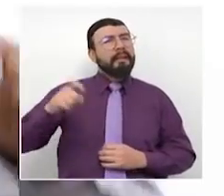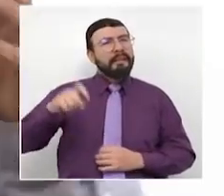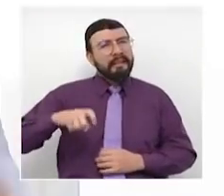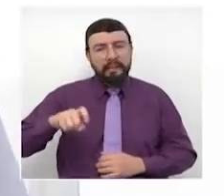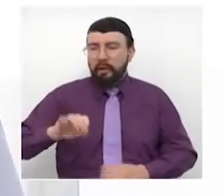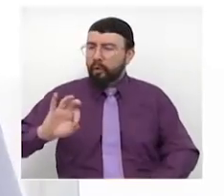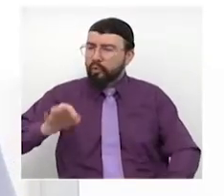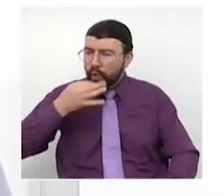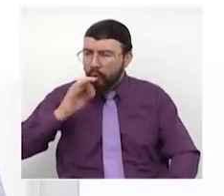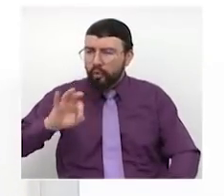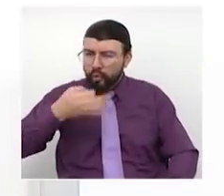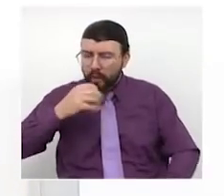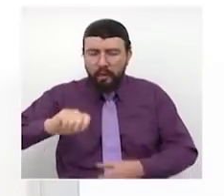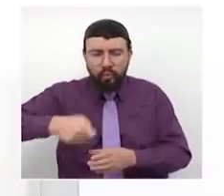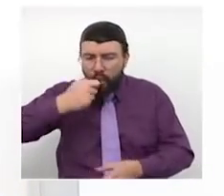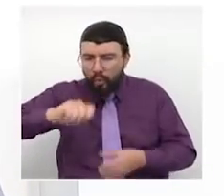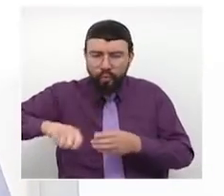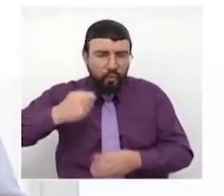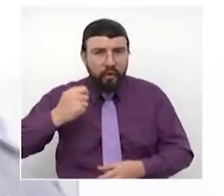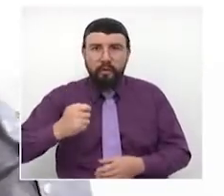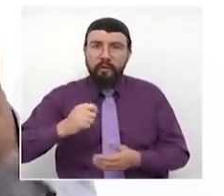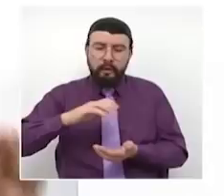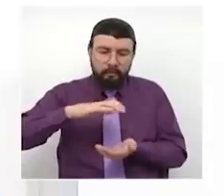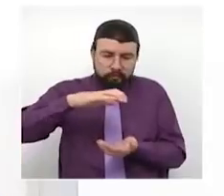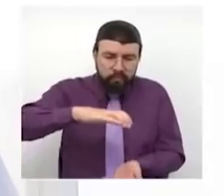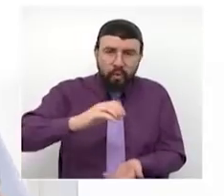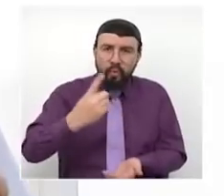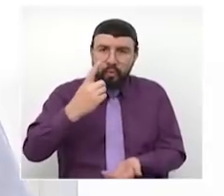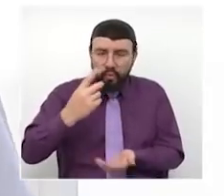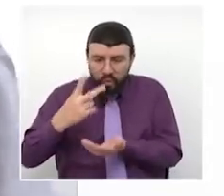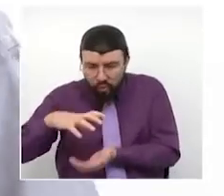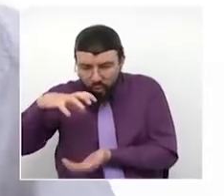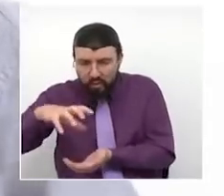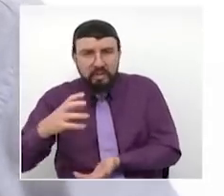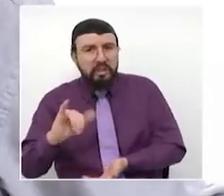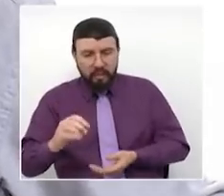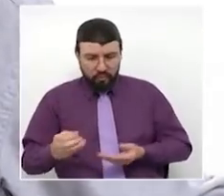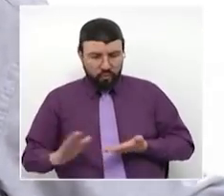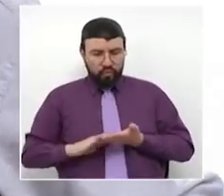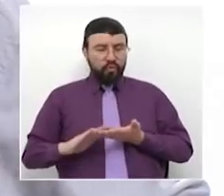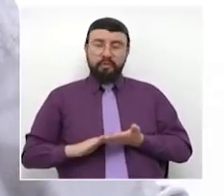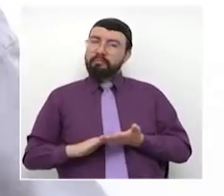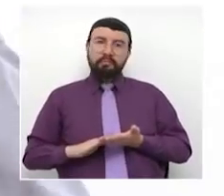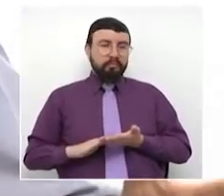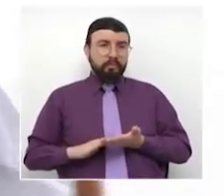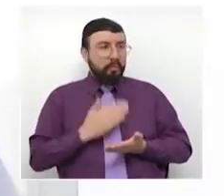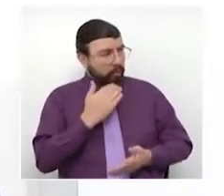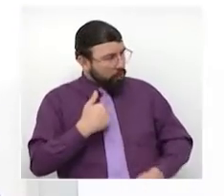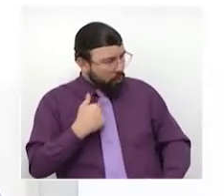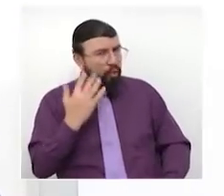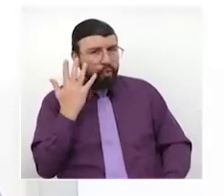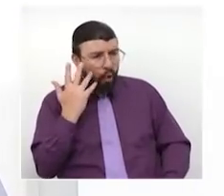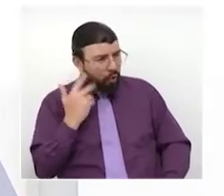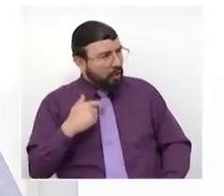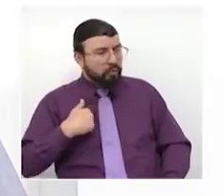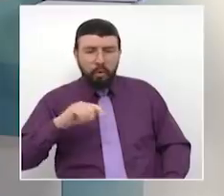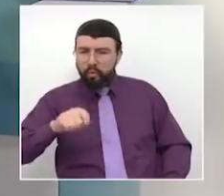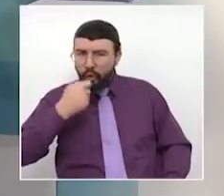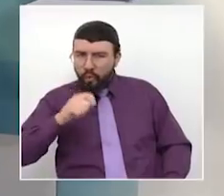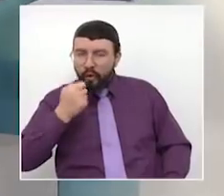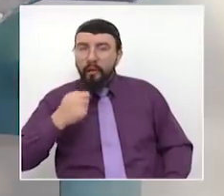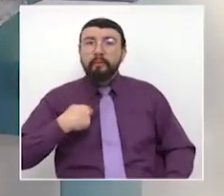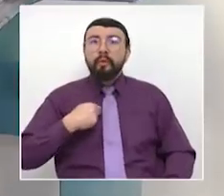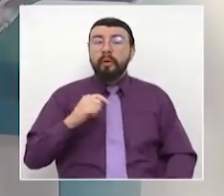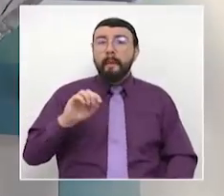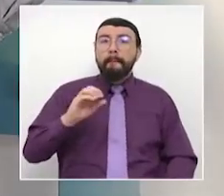tomarse por muy buena cantidad de tiempo. Un frasco ni 2 le van a ayudar para terminar esto. Yo lo tomo todos los días. Yo tomo el Biocolac todos los días